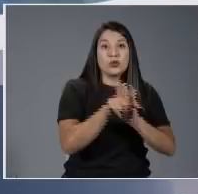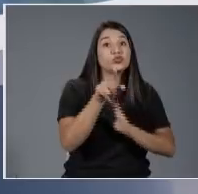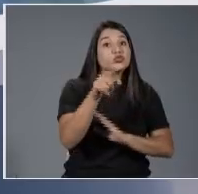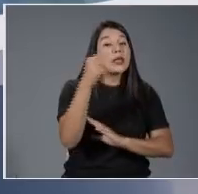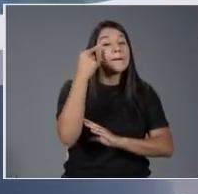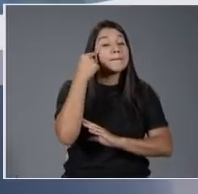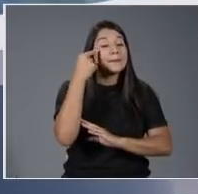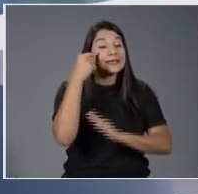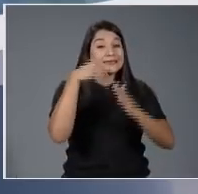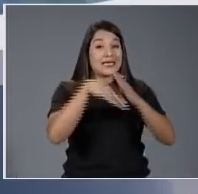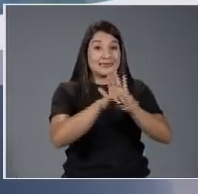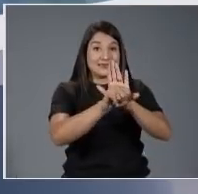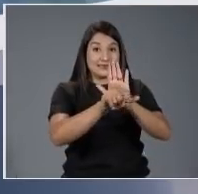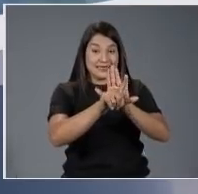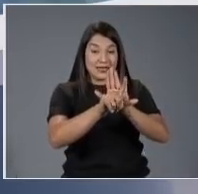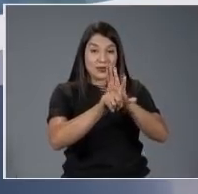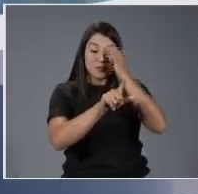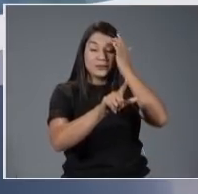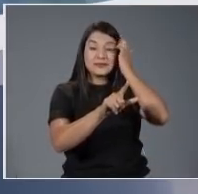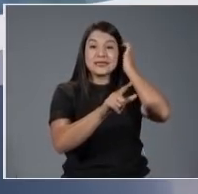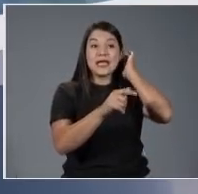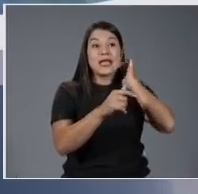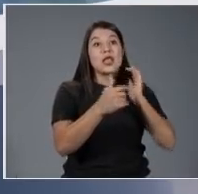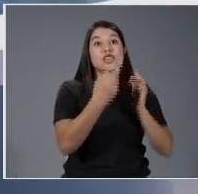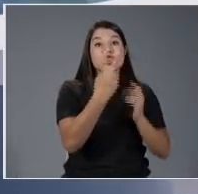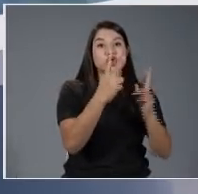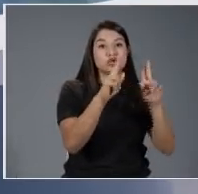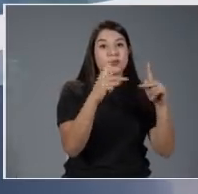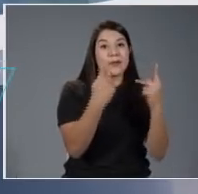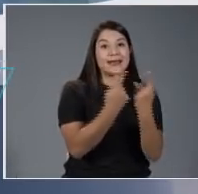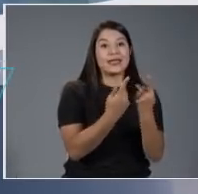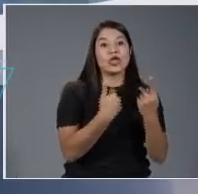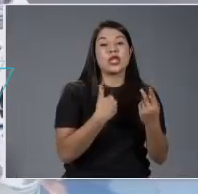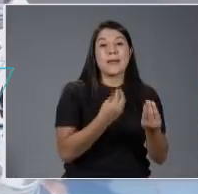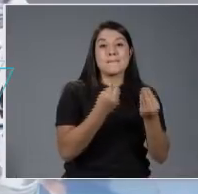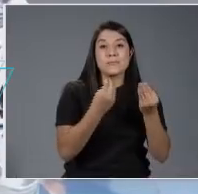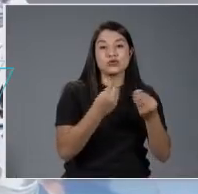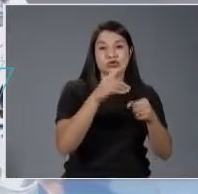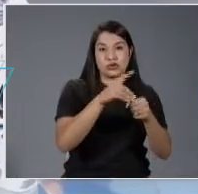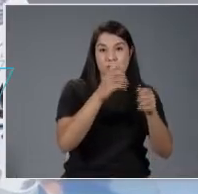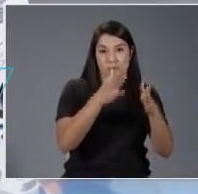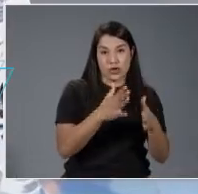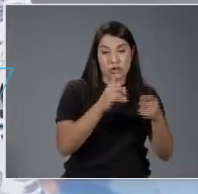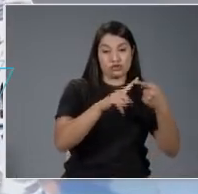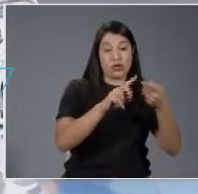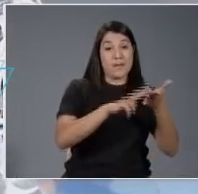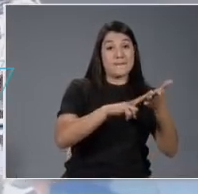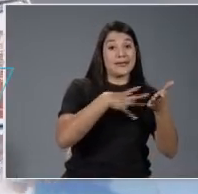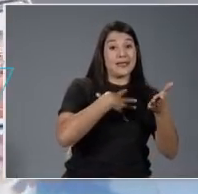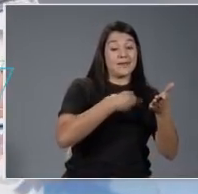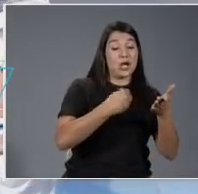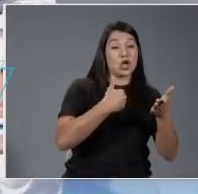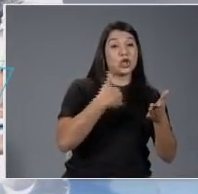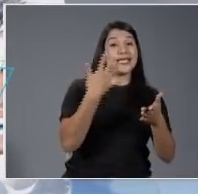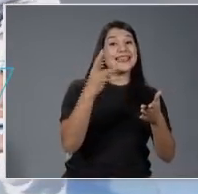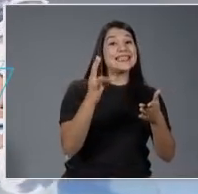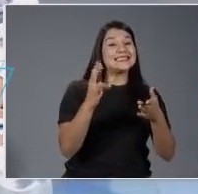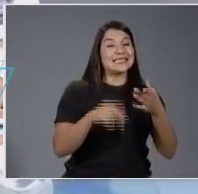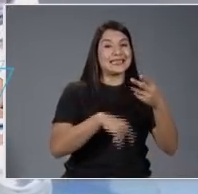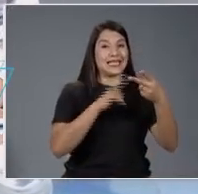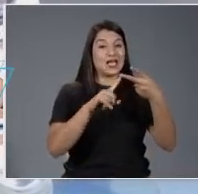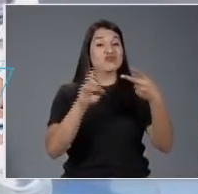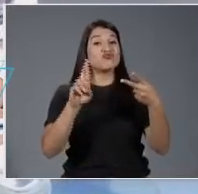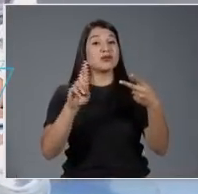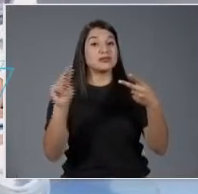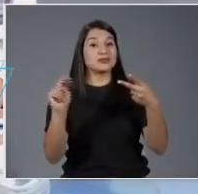que por sí mismas, por el número de votos que tienen, Liberación Nacional tiene 17 votos y Restauración Nacional